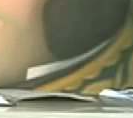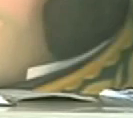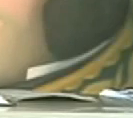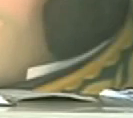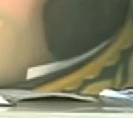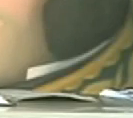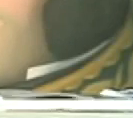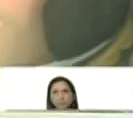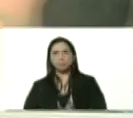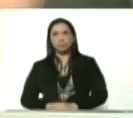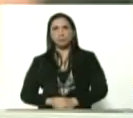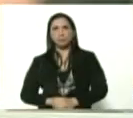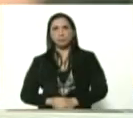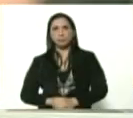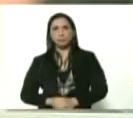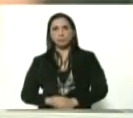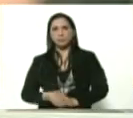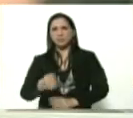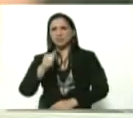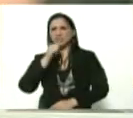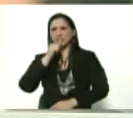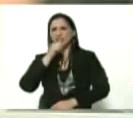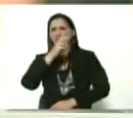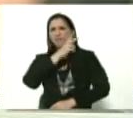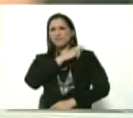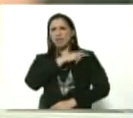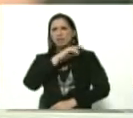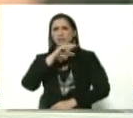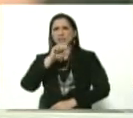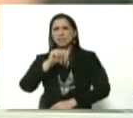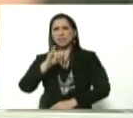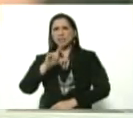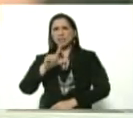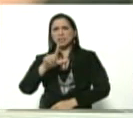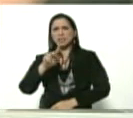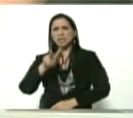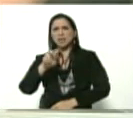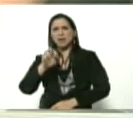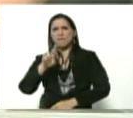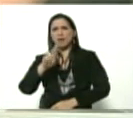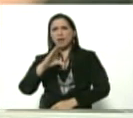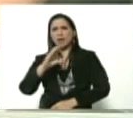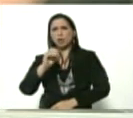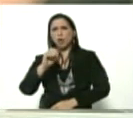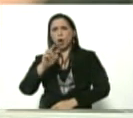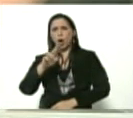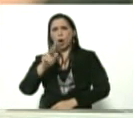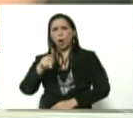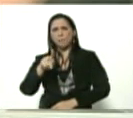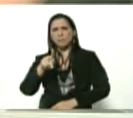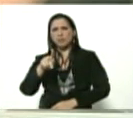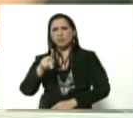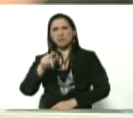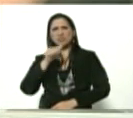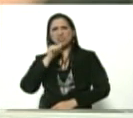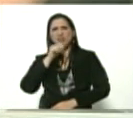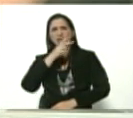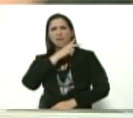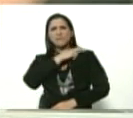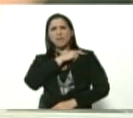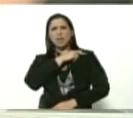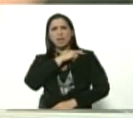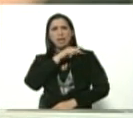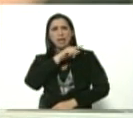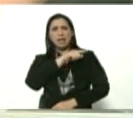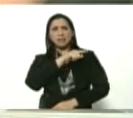¿Por orden de quién? ¿Quién es el jefe de Silver Cop? Lo dice este